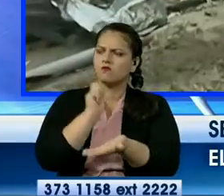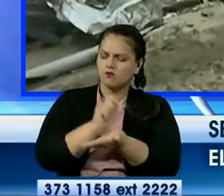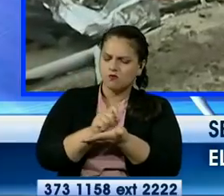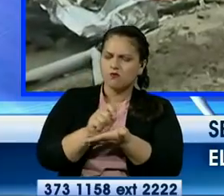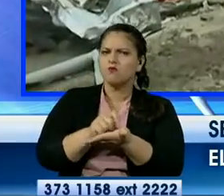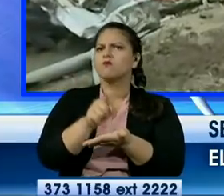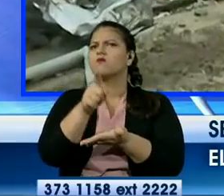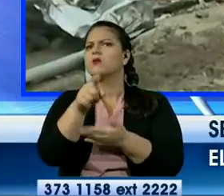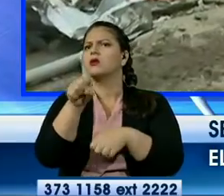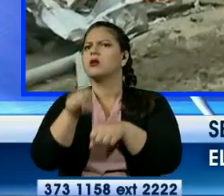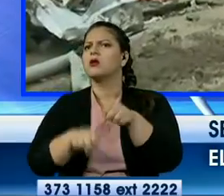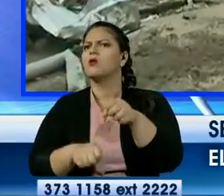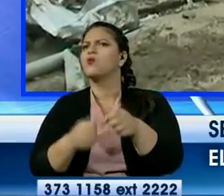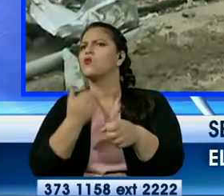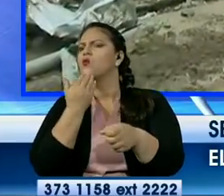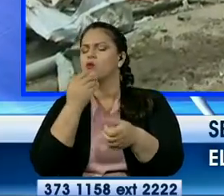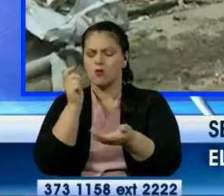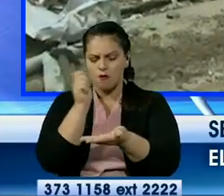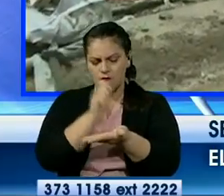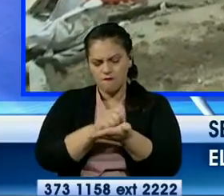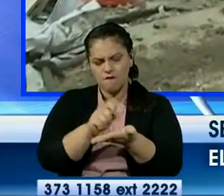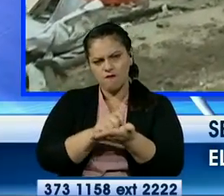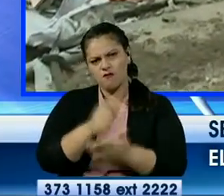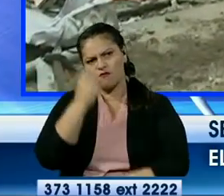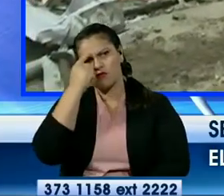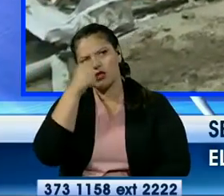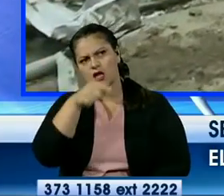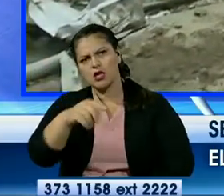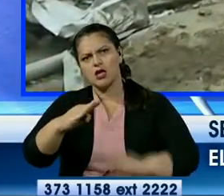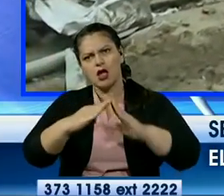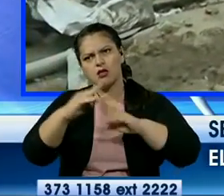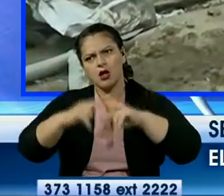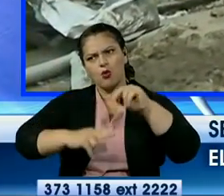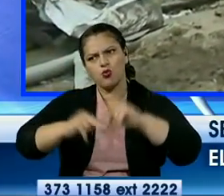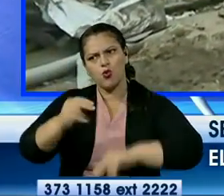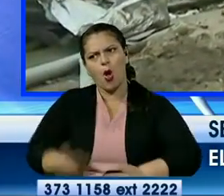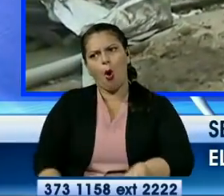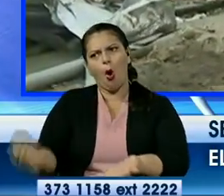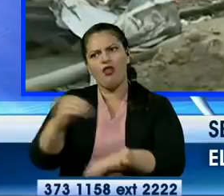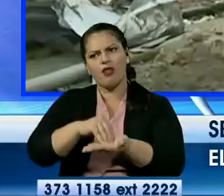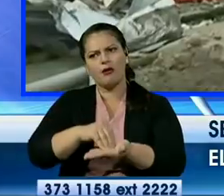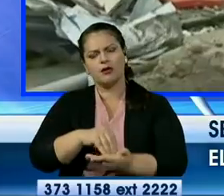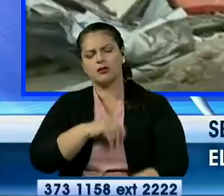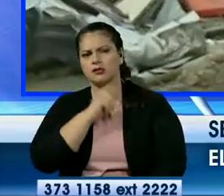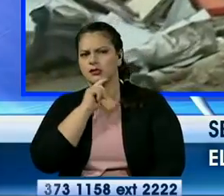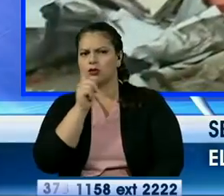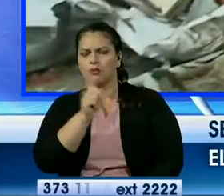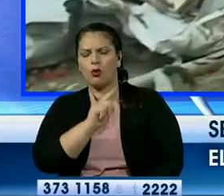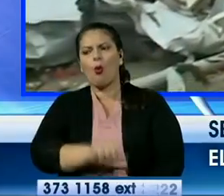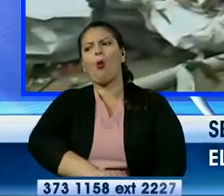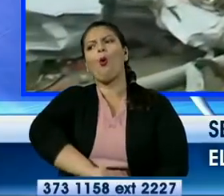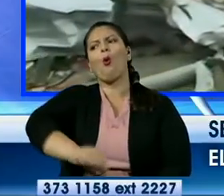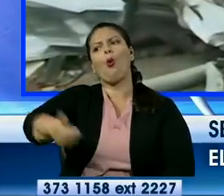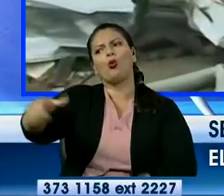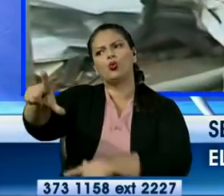sitio, el lugar donde podría ser el nuevo reasentamiento de estas personas que perdieron